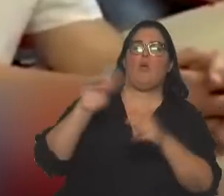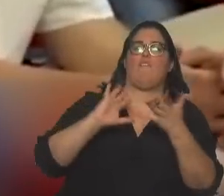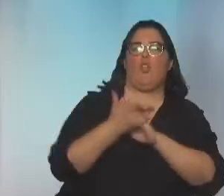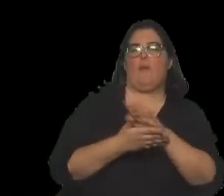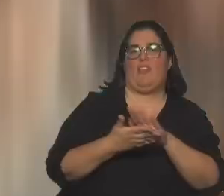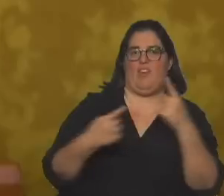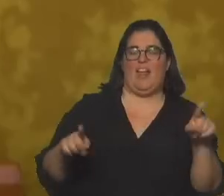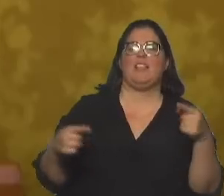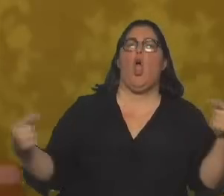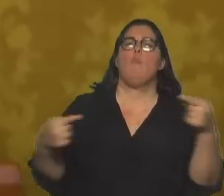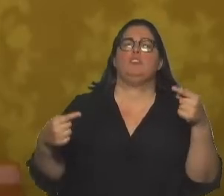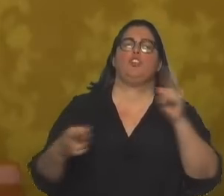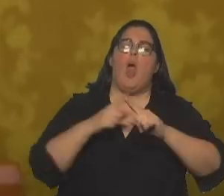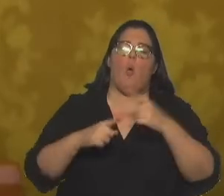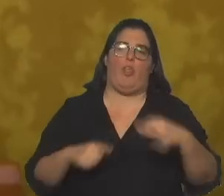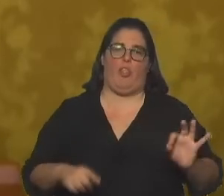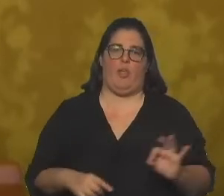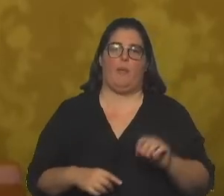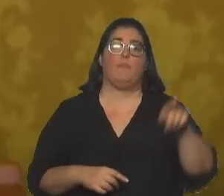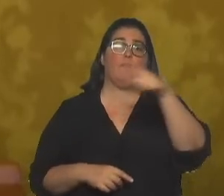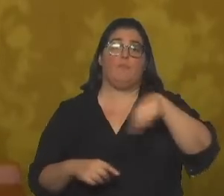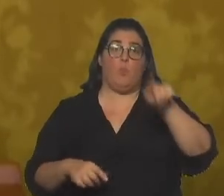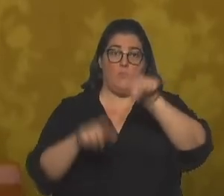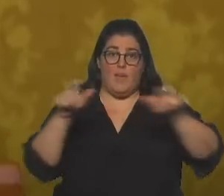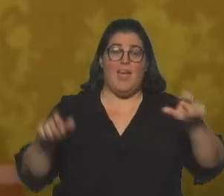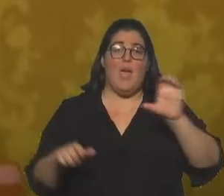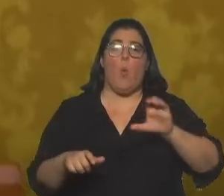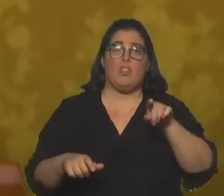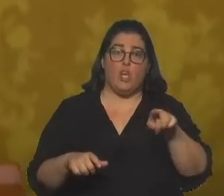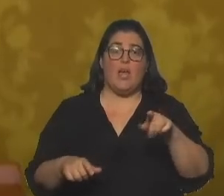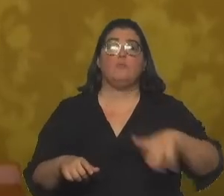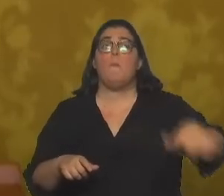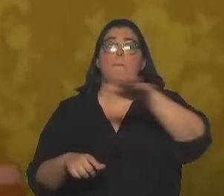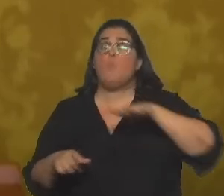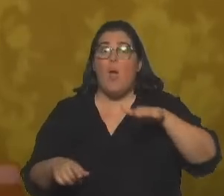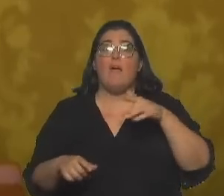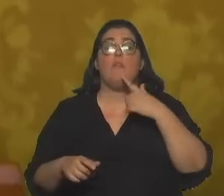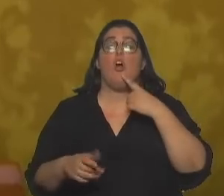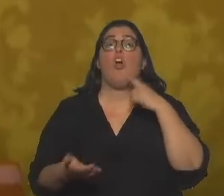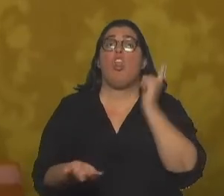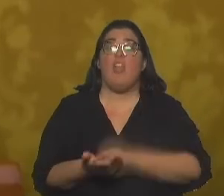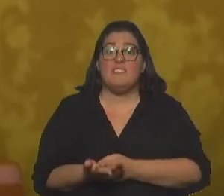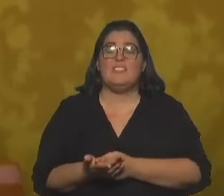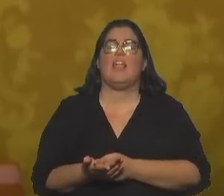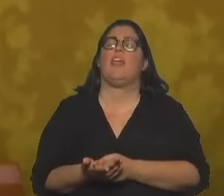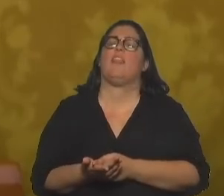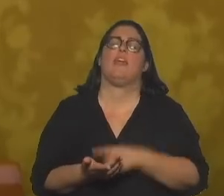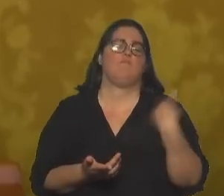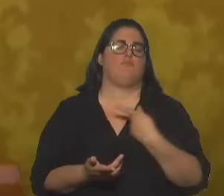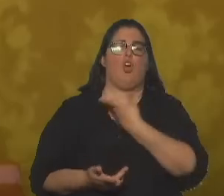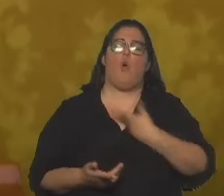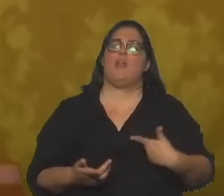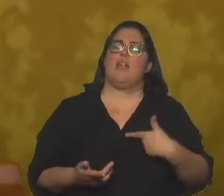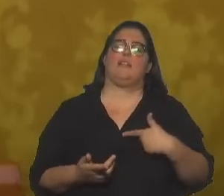oposición. Ecuatorianos, cuando el pueblo habla, es deber de los